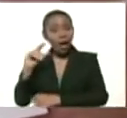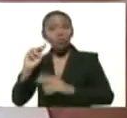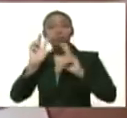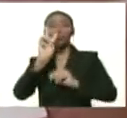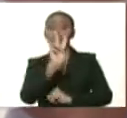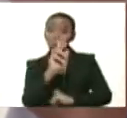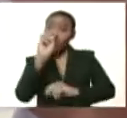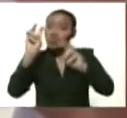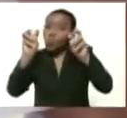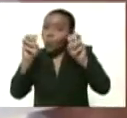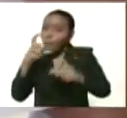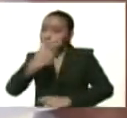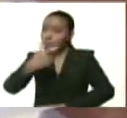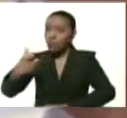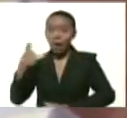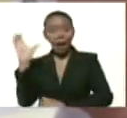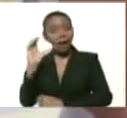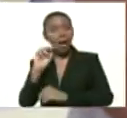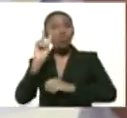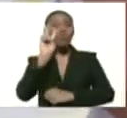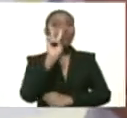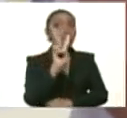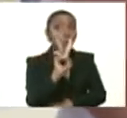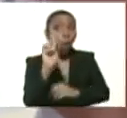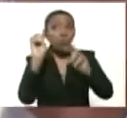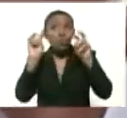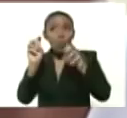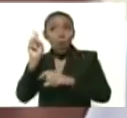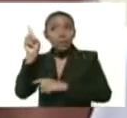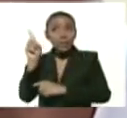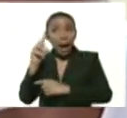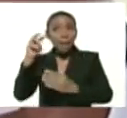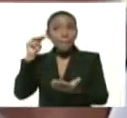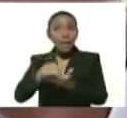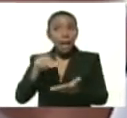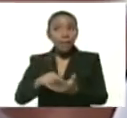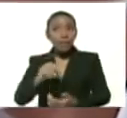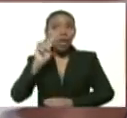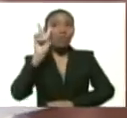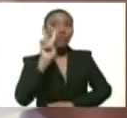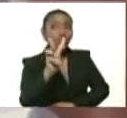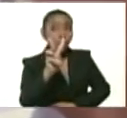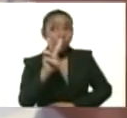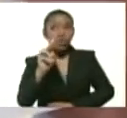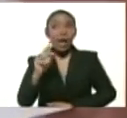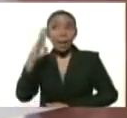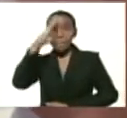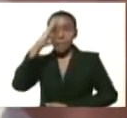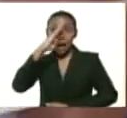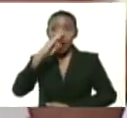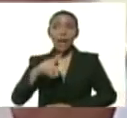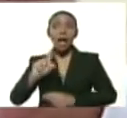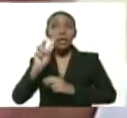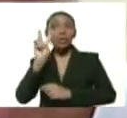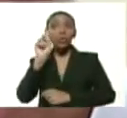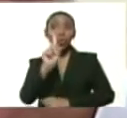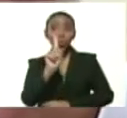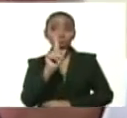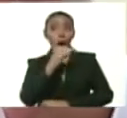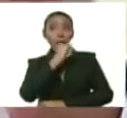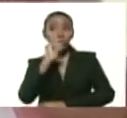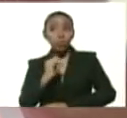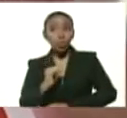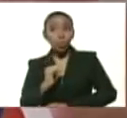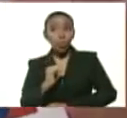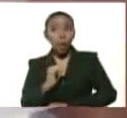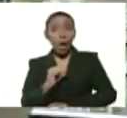casos en Caracas, dos nuevos casos en Mirandas, dos nuevos casos en Barinas y un nuevo caso en Zulia.